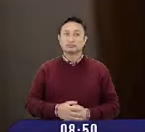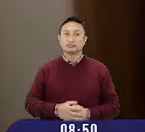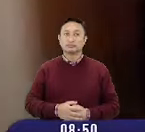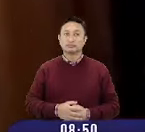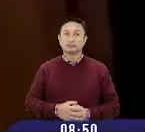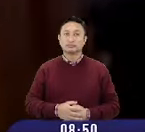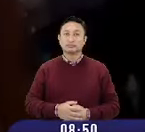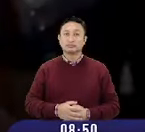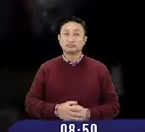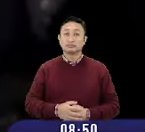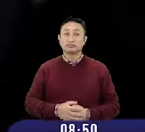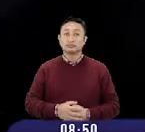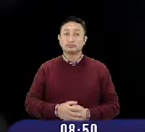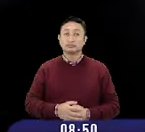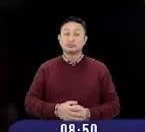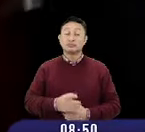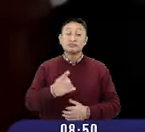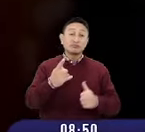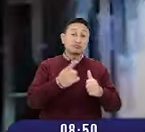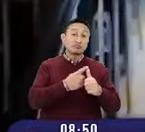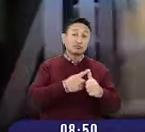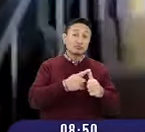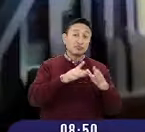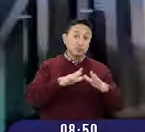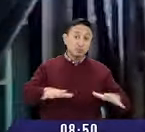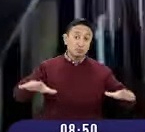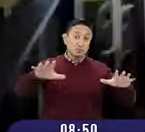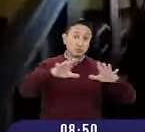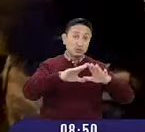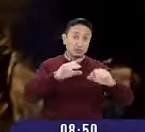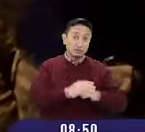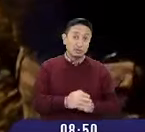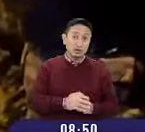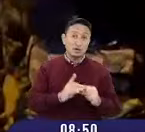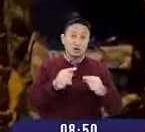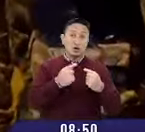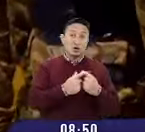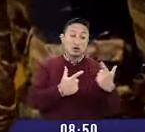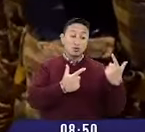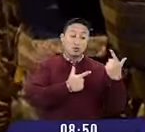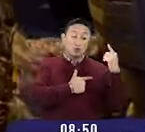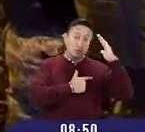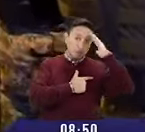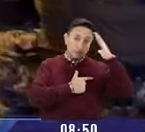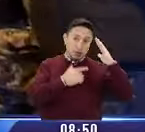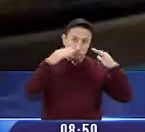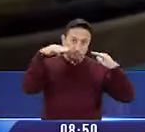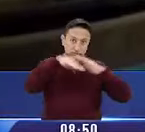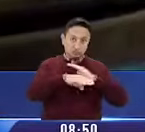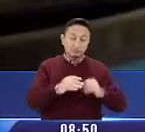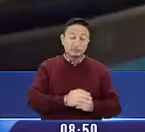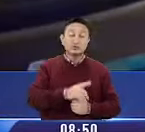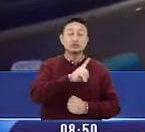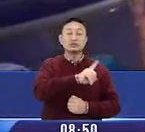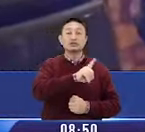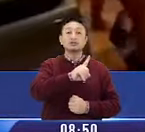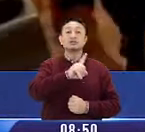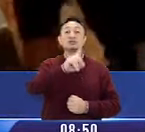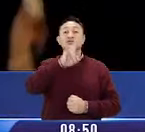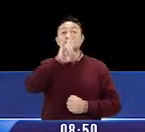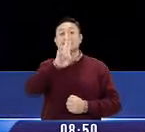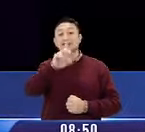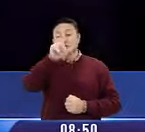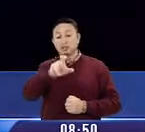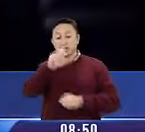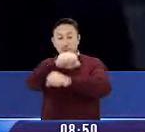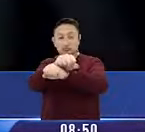Se trata de una de las primeras operaciones a gran escala de la Fuerza de Intervención Anticriminal de la Policía. 117 personas fueron detenidas como